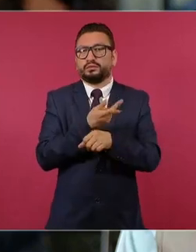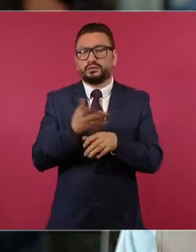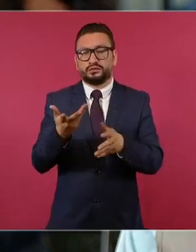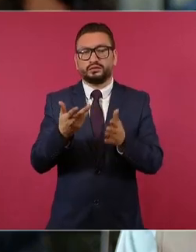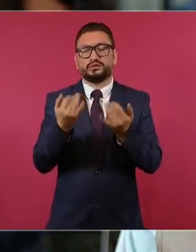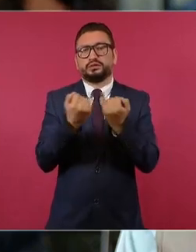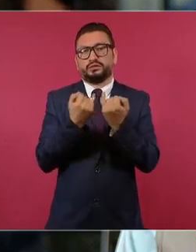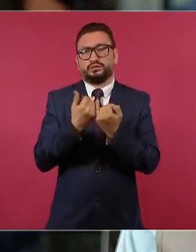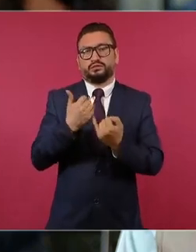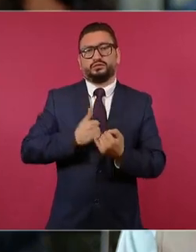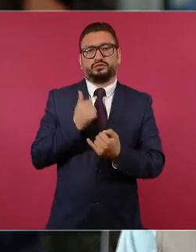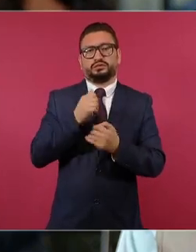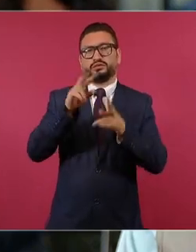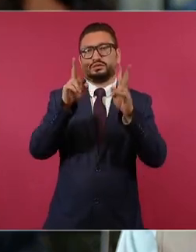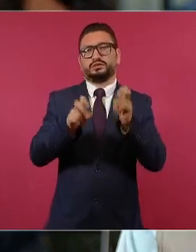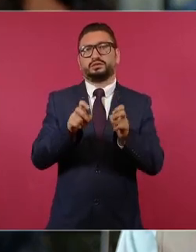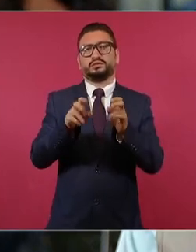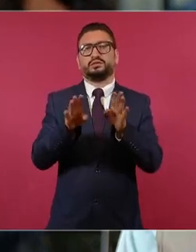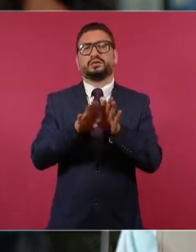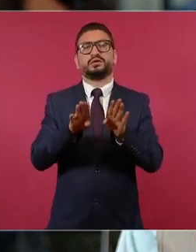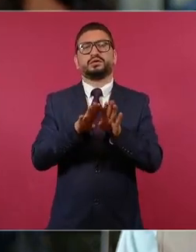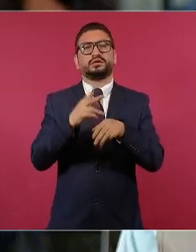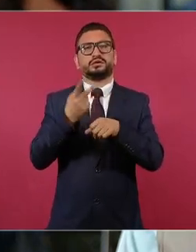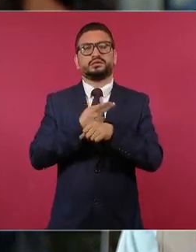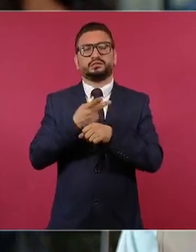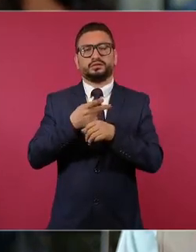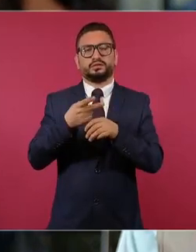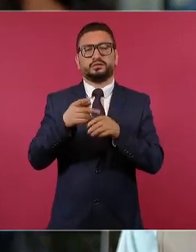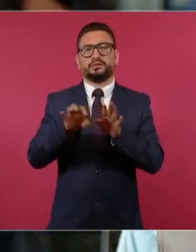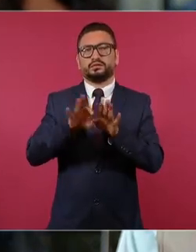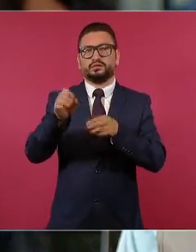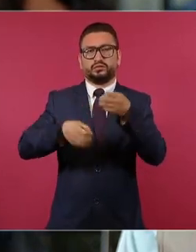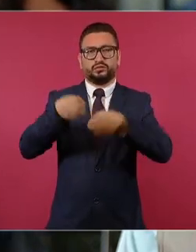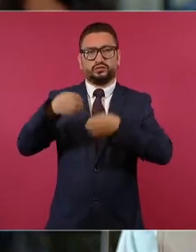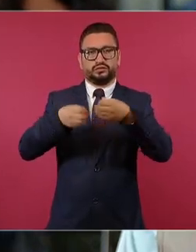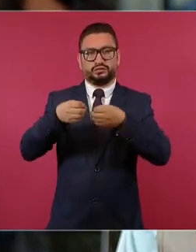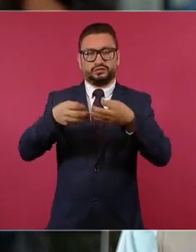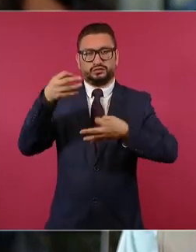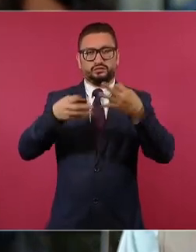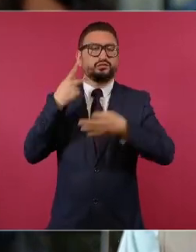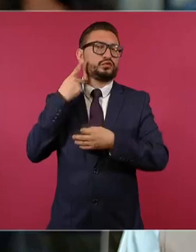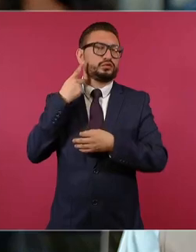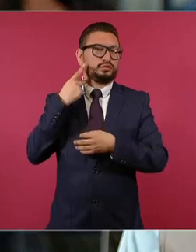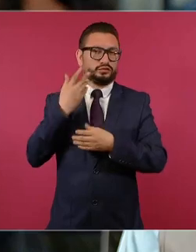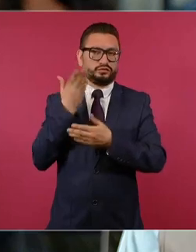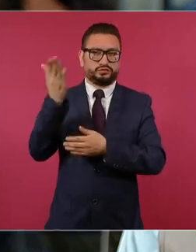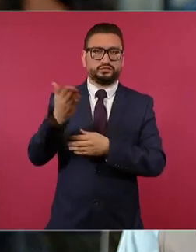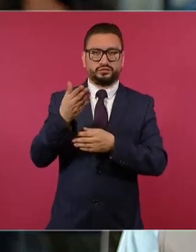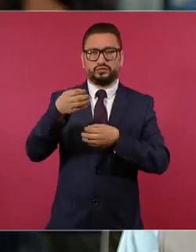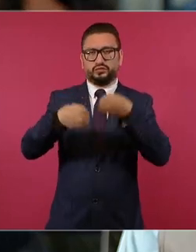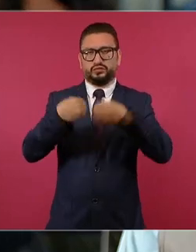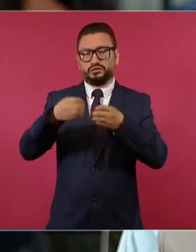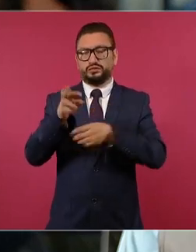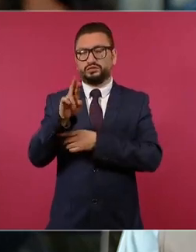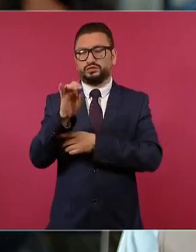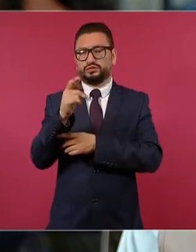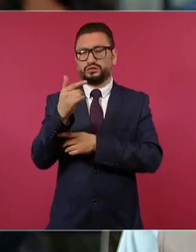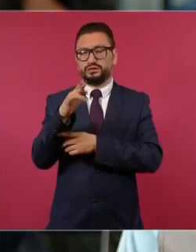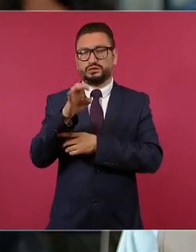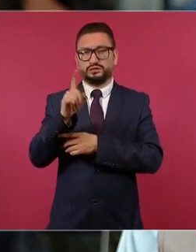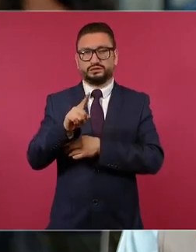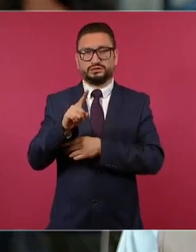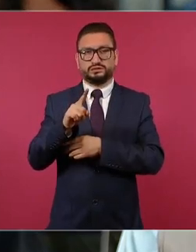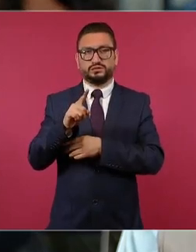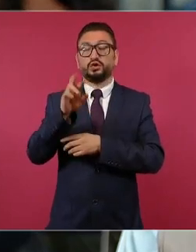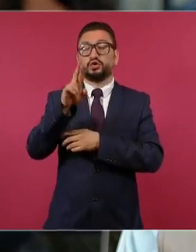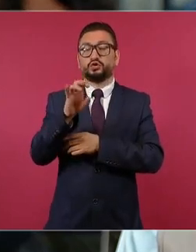vez aprovechando el tema de lo que sucede con al juez, el juicio político que se está solicitando al juez Rodríguez, al